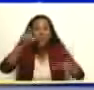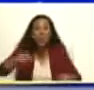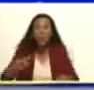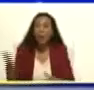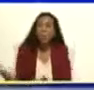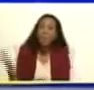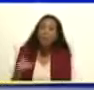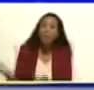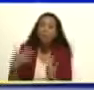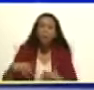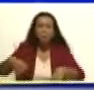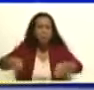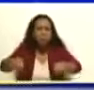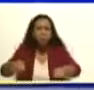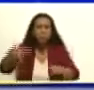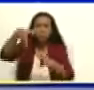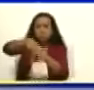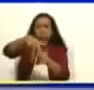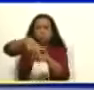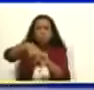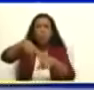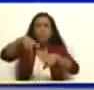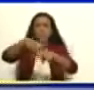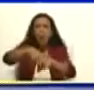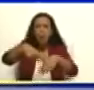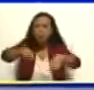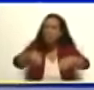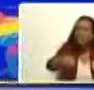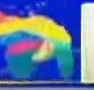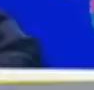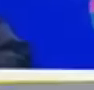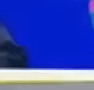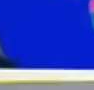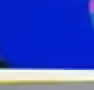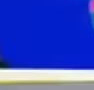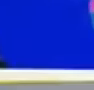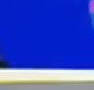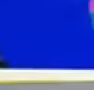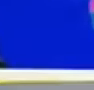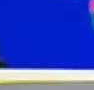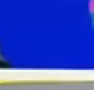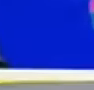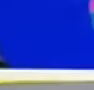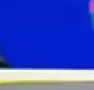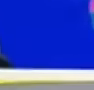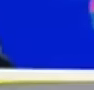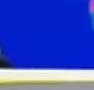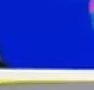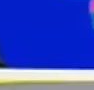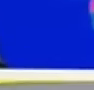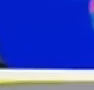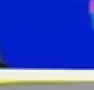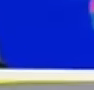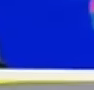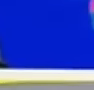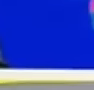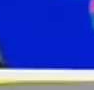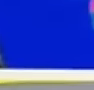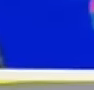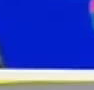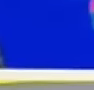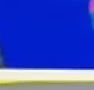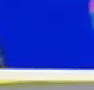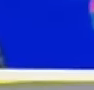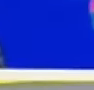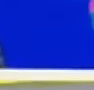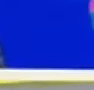necesita. Mis hermanos mototaxistas. Sí, presidente, y el espíritu que hay hoy en la calle es de unidad nacional, y